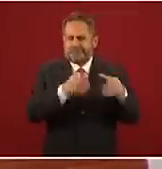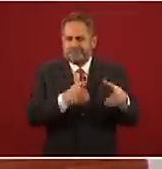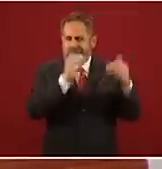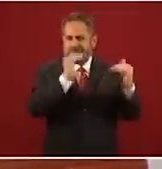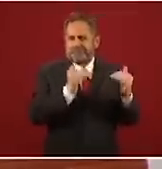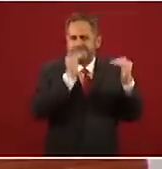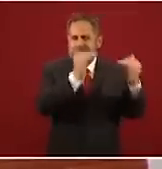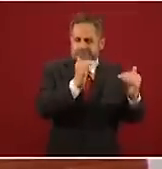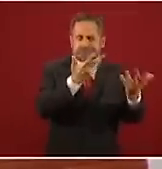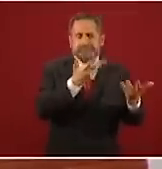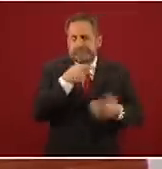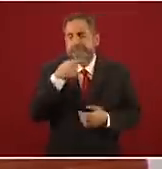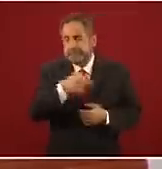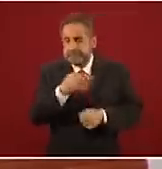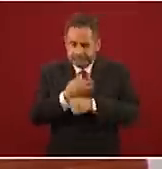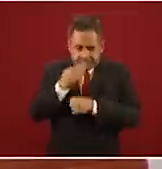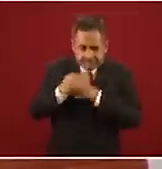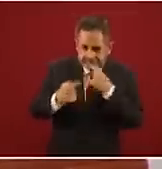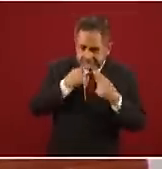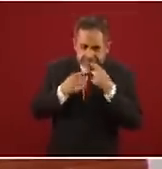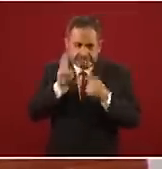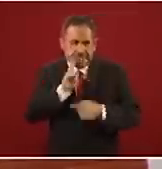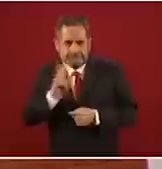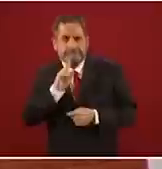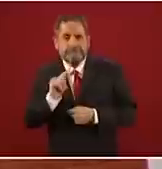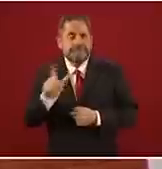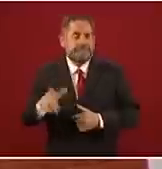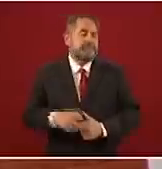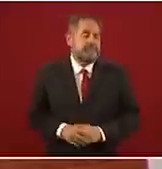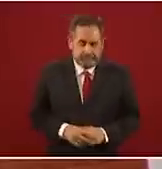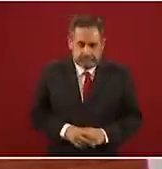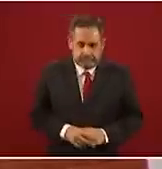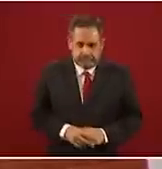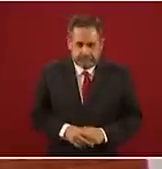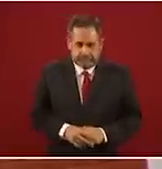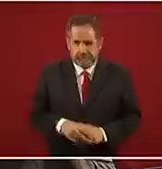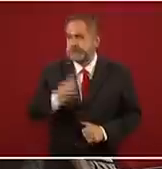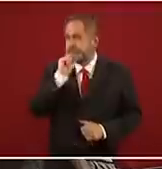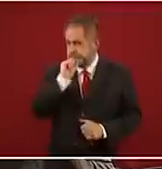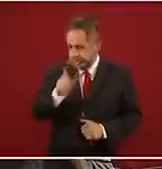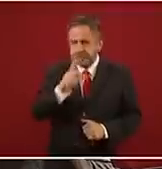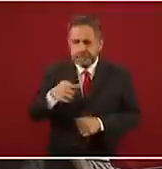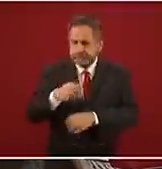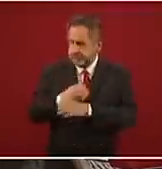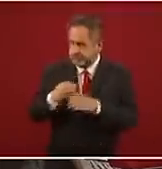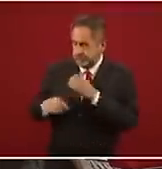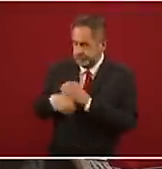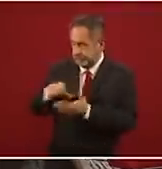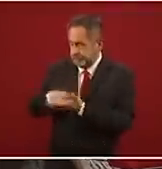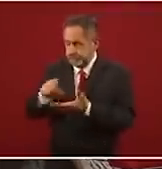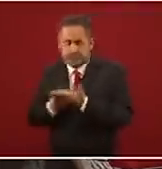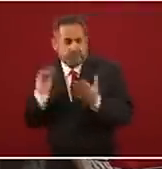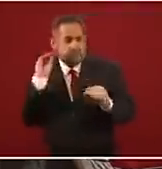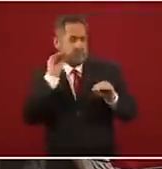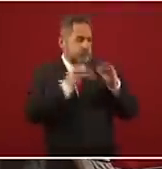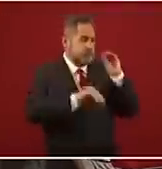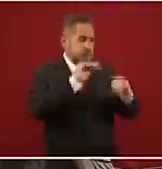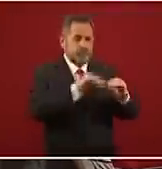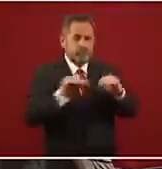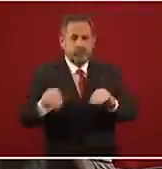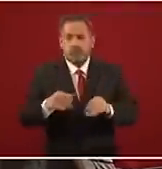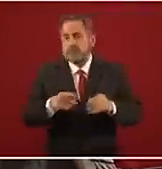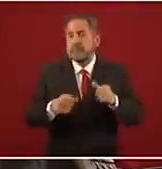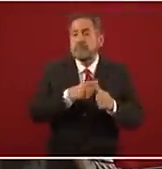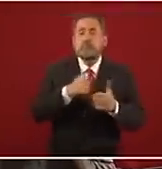haciendo una evaluación de esos primeros cursos. También ya empezamos a equipar, particularmente en las unidades de primer nivel, ya empezamos a